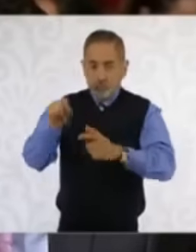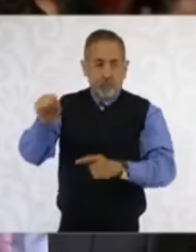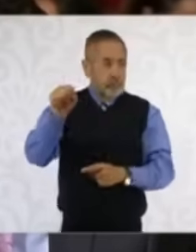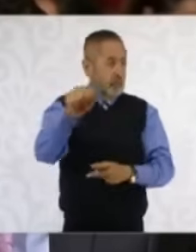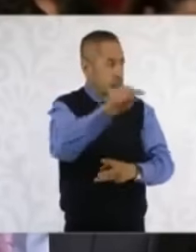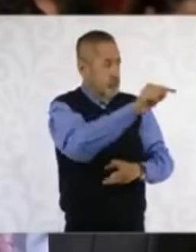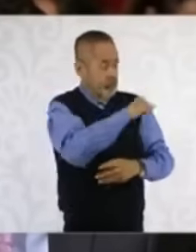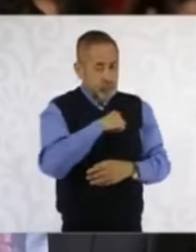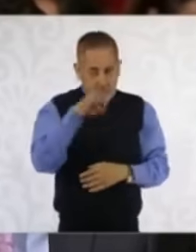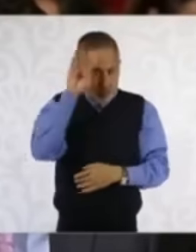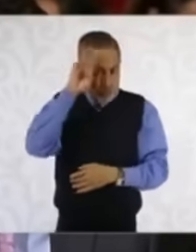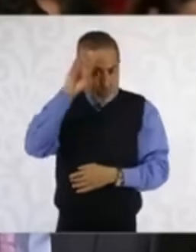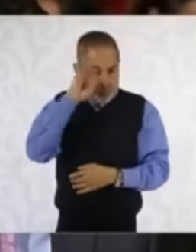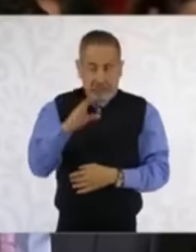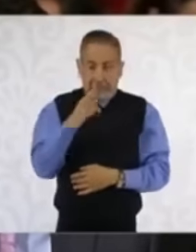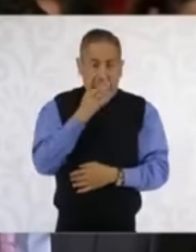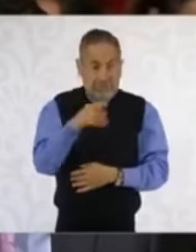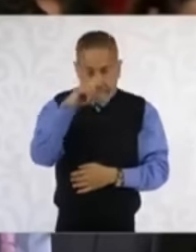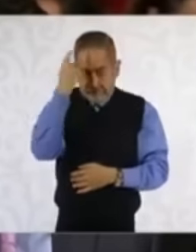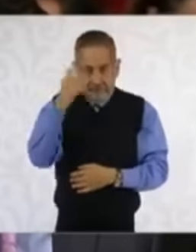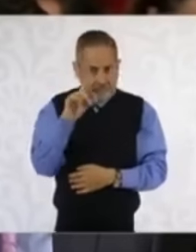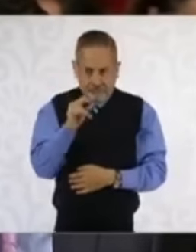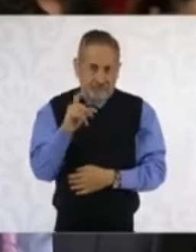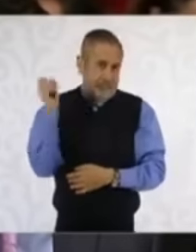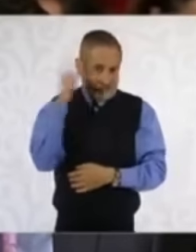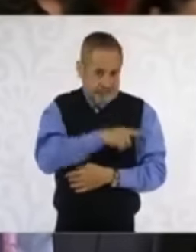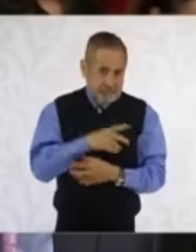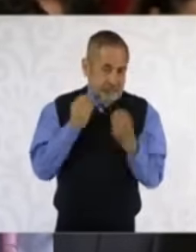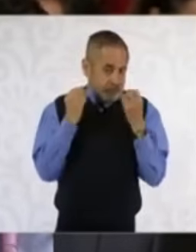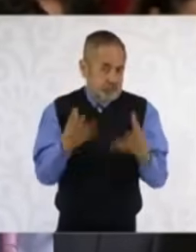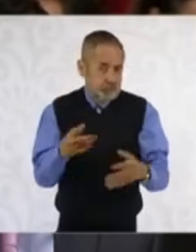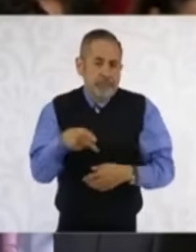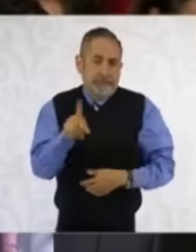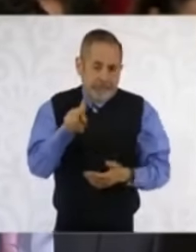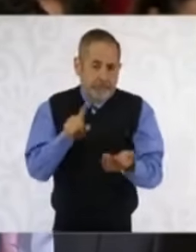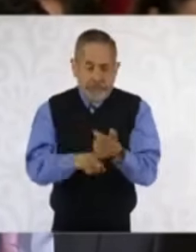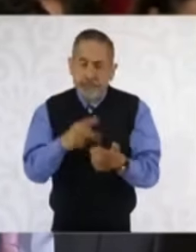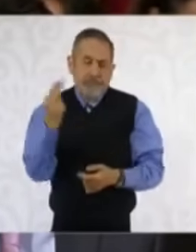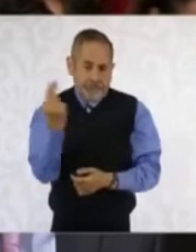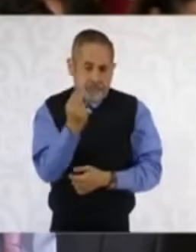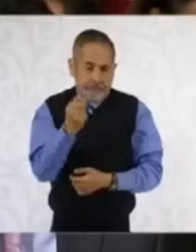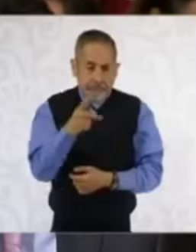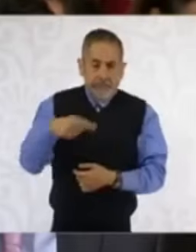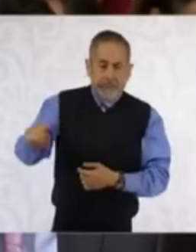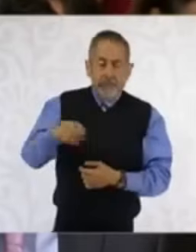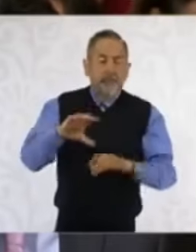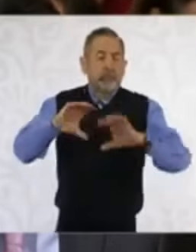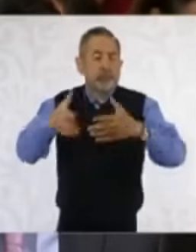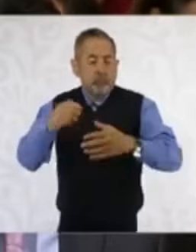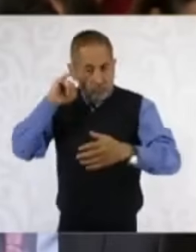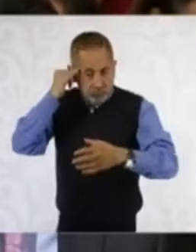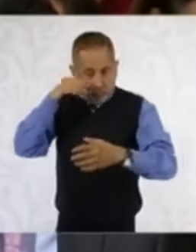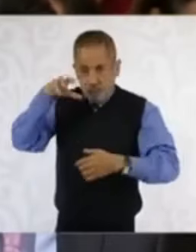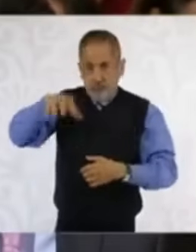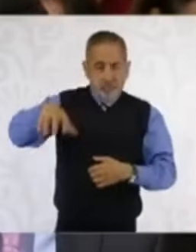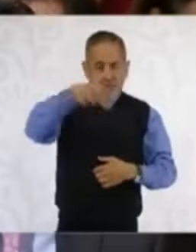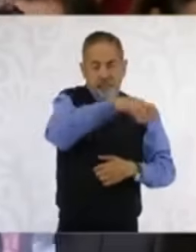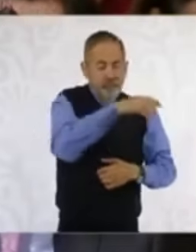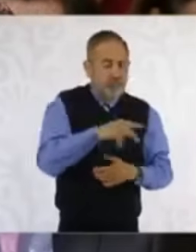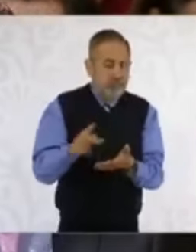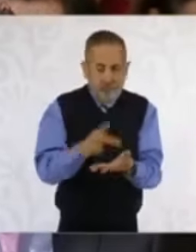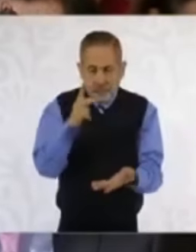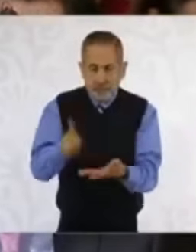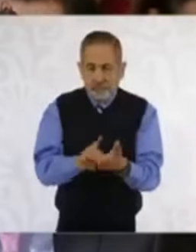porque pueden ser buenas noticias. Es importante mencionar que para tener acceso al Fondo de Pensiones para el Bienestar, se debe tener mínimo